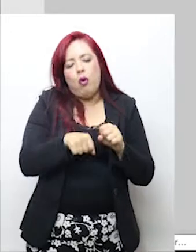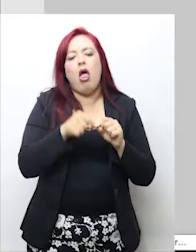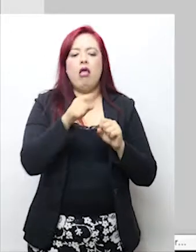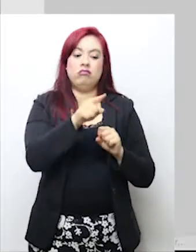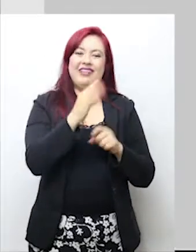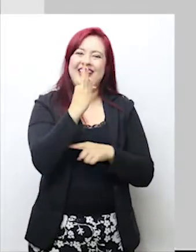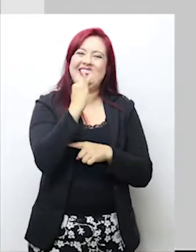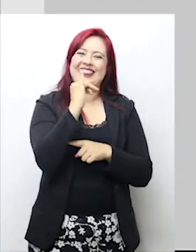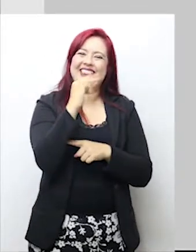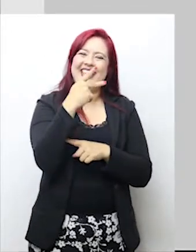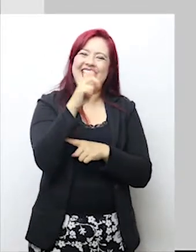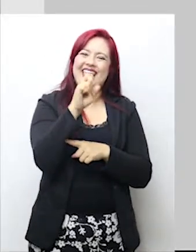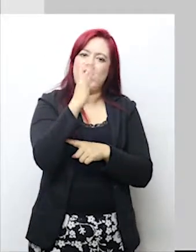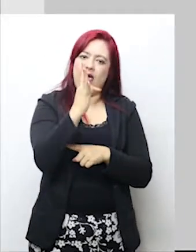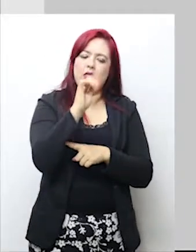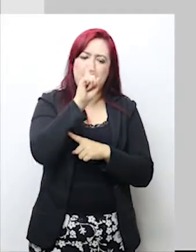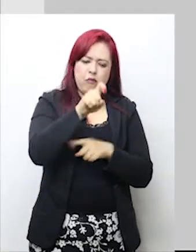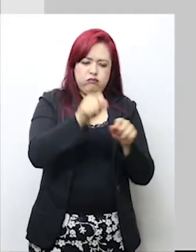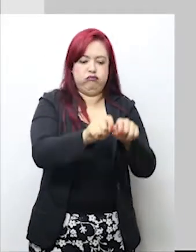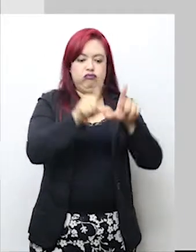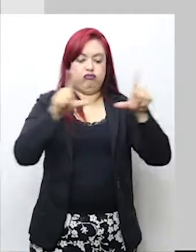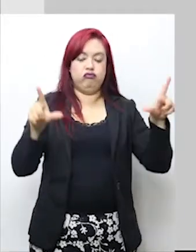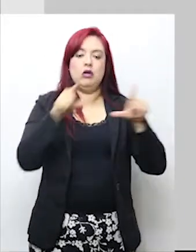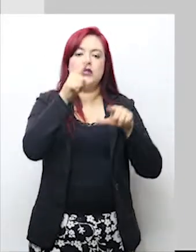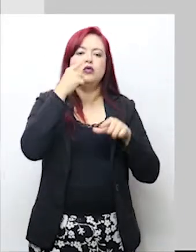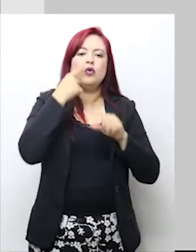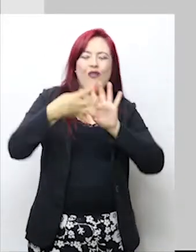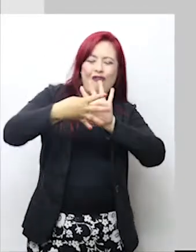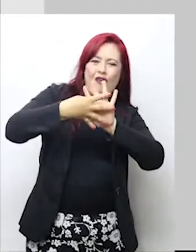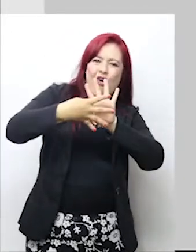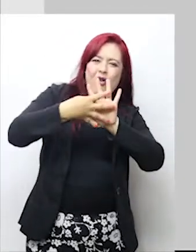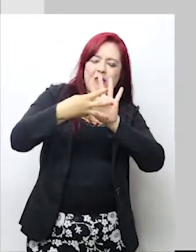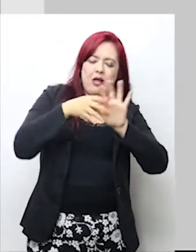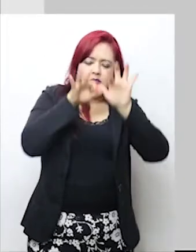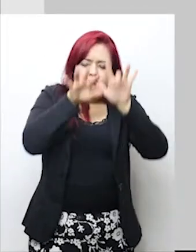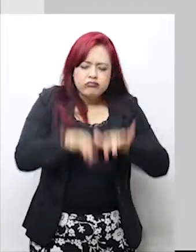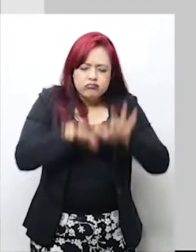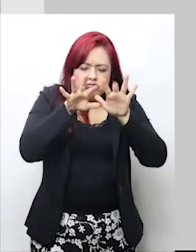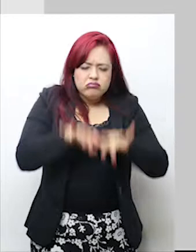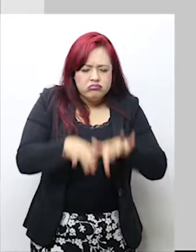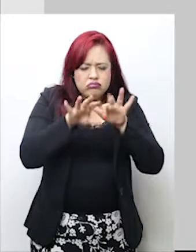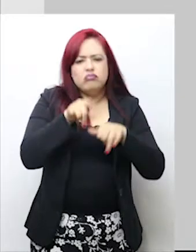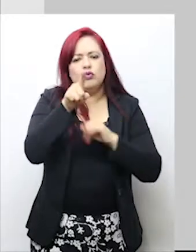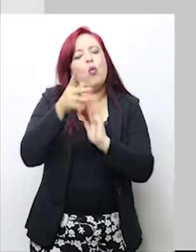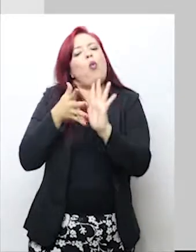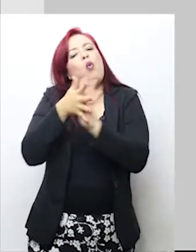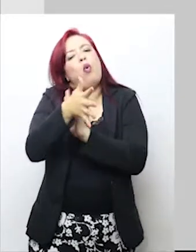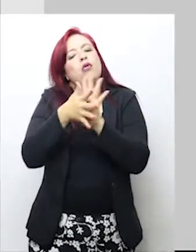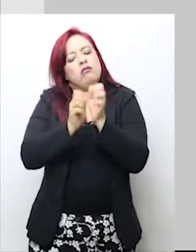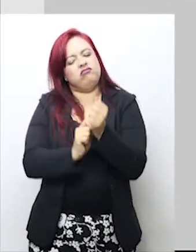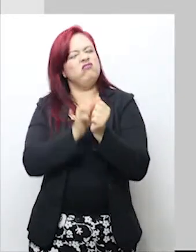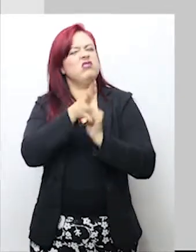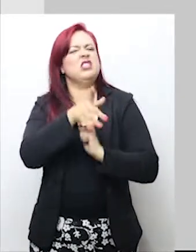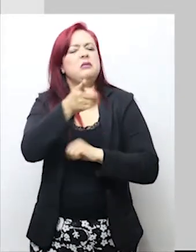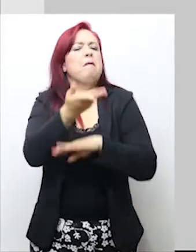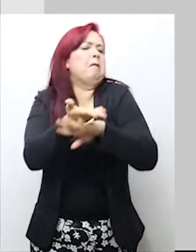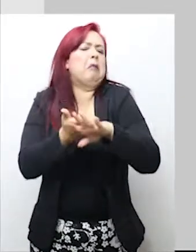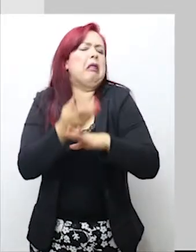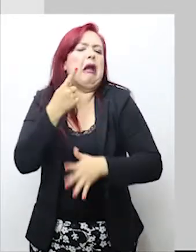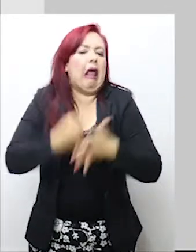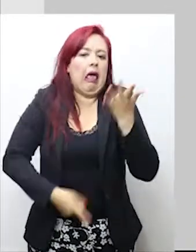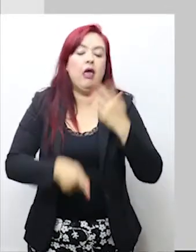rastrear. Luego, diligencias el formulario de acuerdo a tu solicitud. Es importante que en el espacio Detalle del